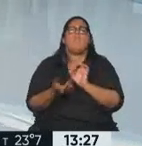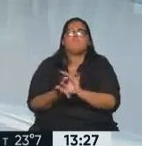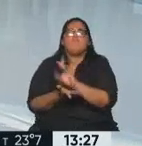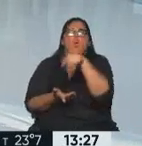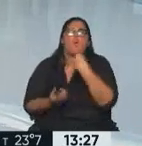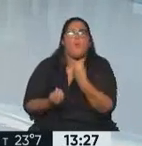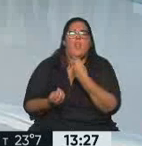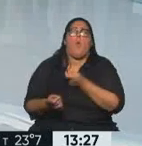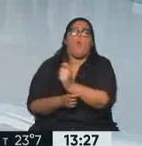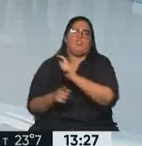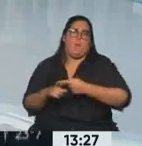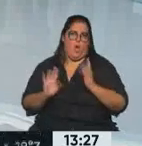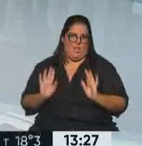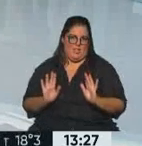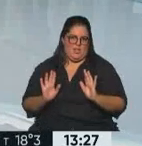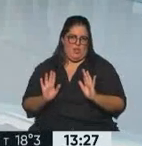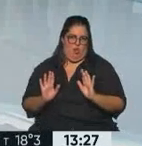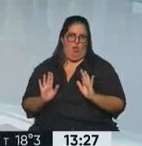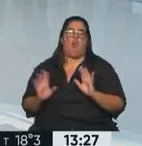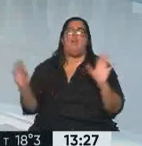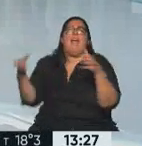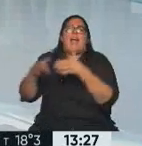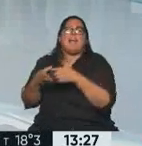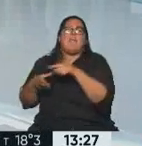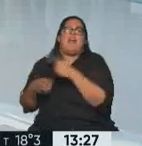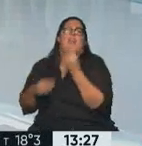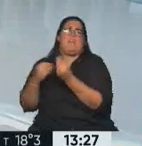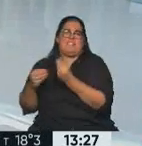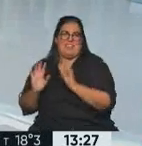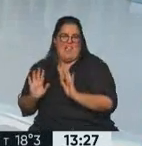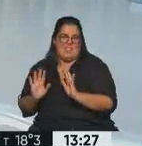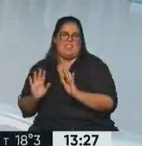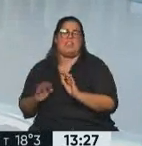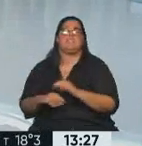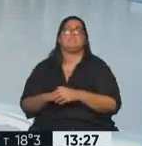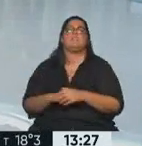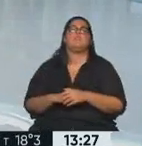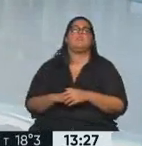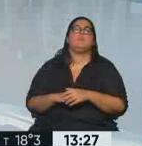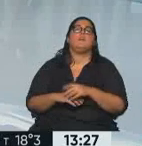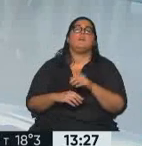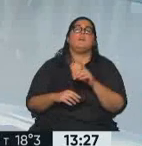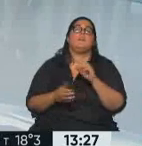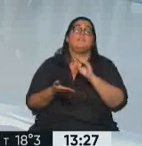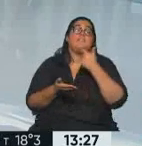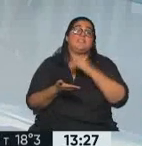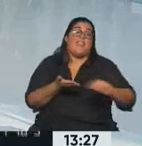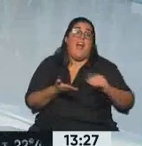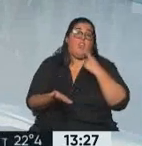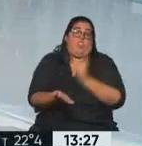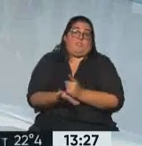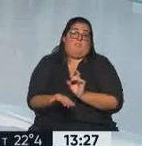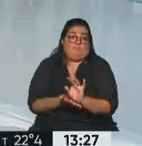de destitución en la Cámara de Representantes y un fallo condenatorio del Senado.